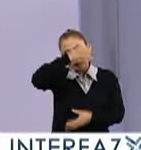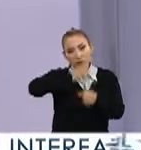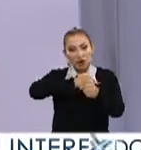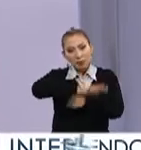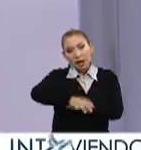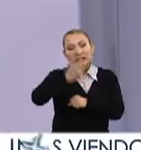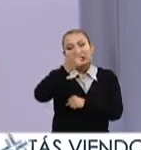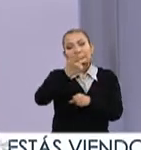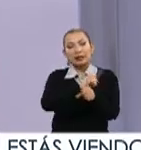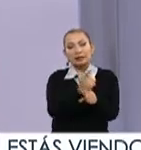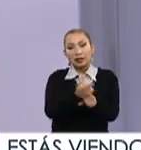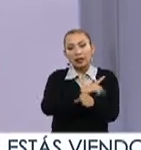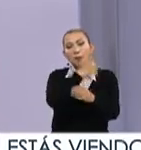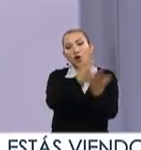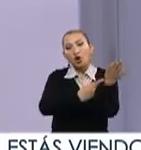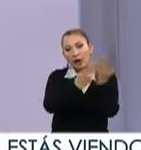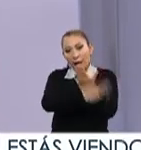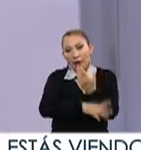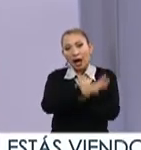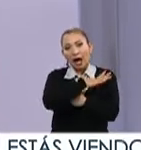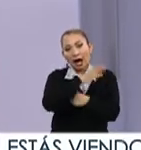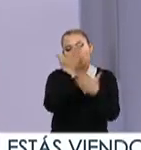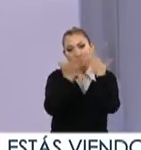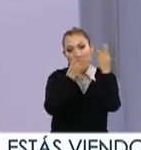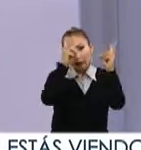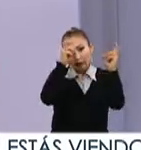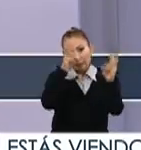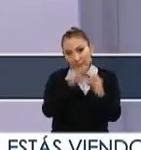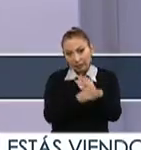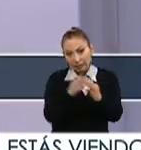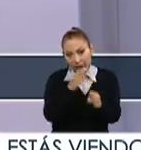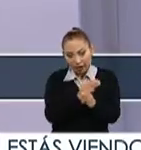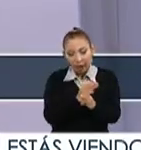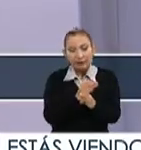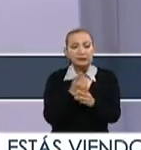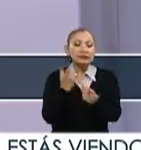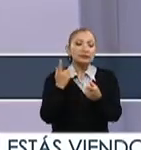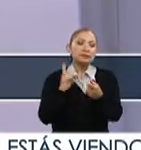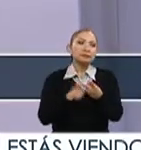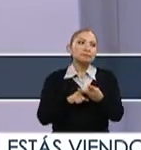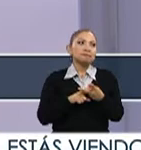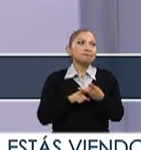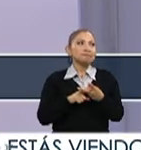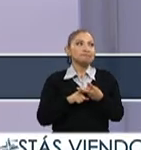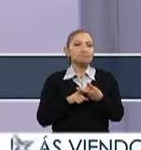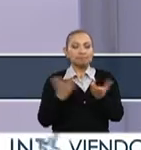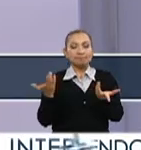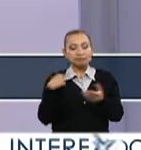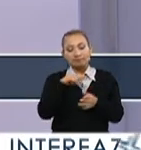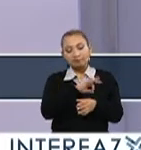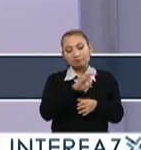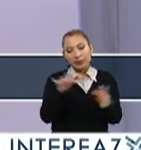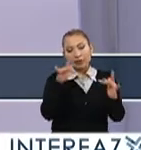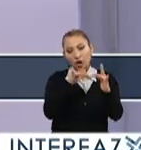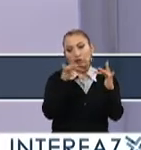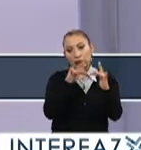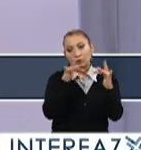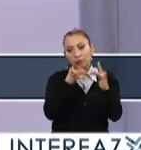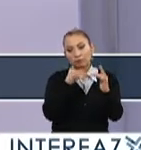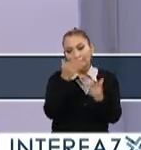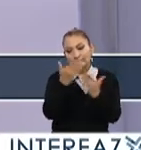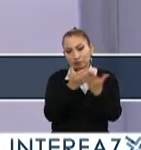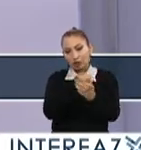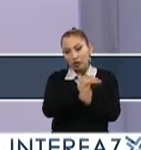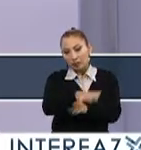información acerca de la carrera, qué planes de estudio manejamos y es donde podemos